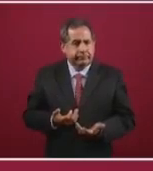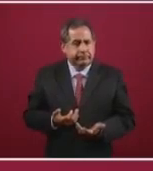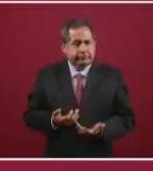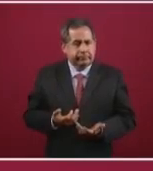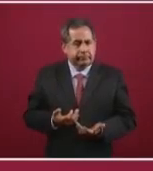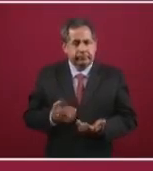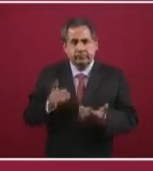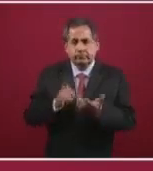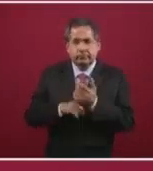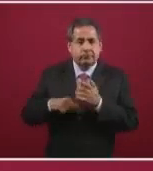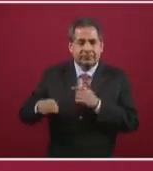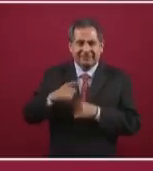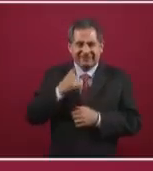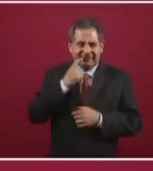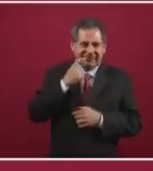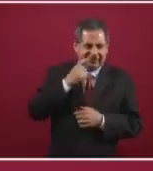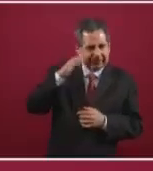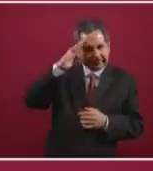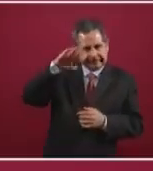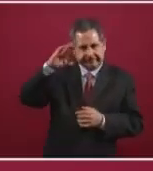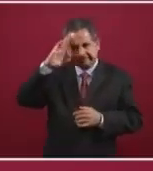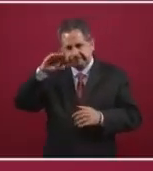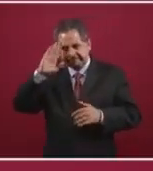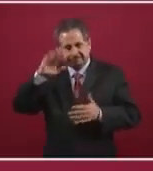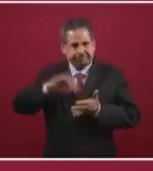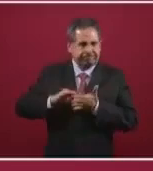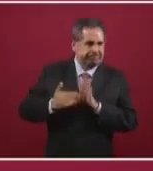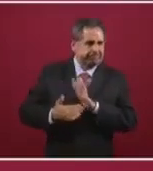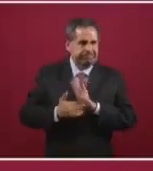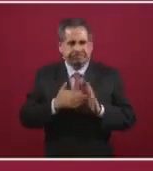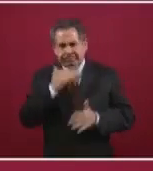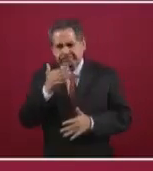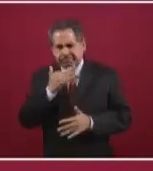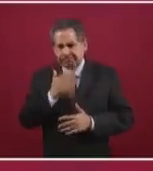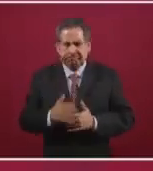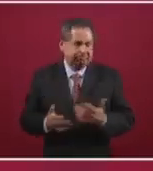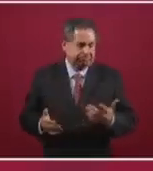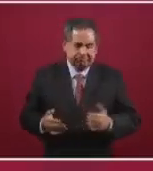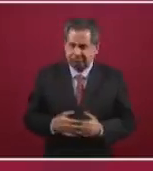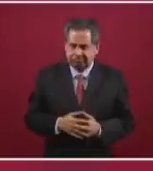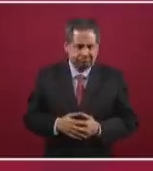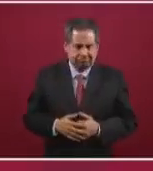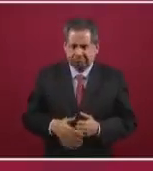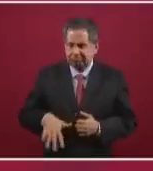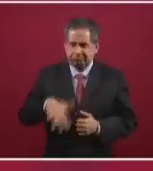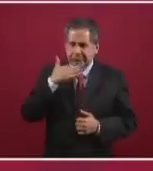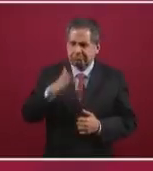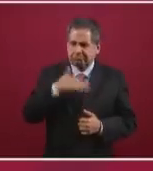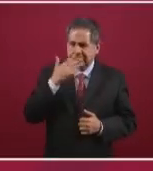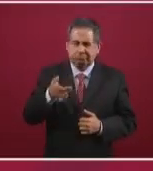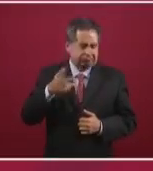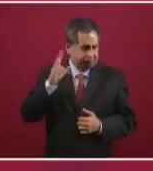que hay unos que se la saben de todas, todas, pero son corruptos.